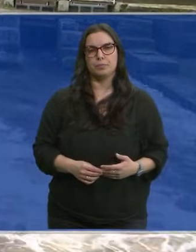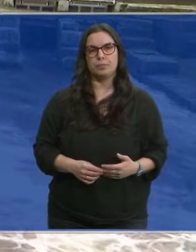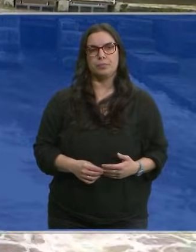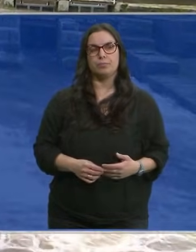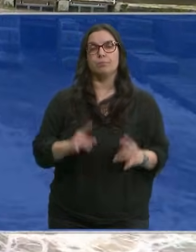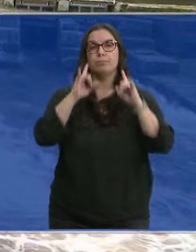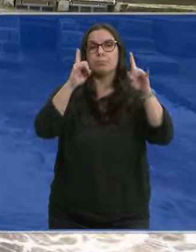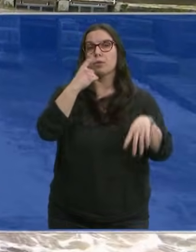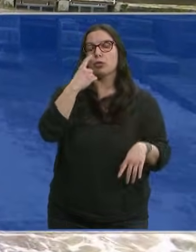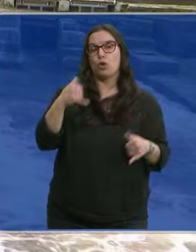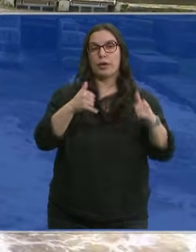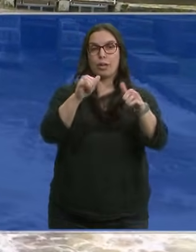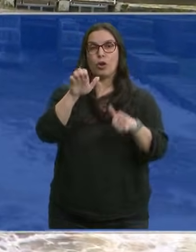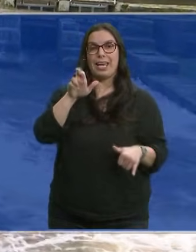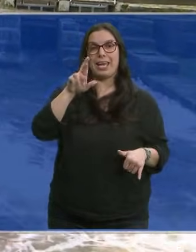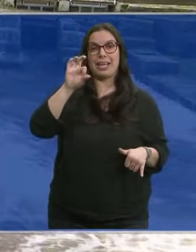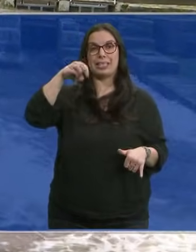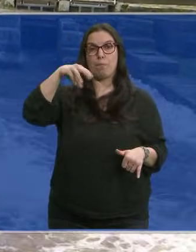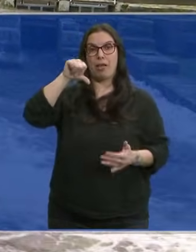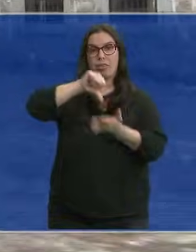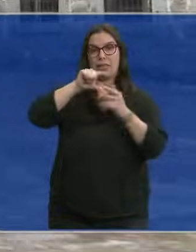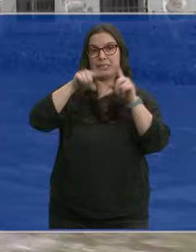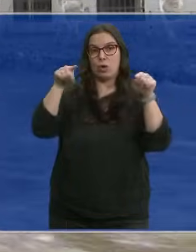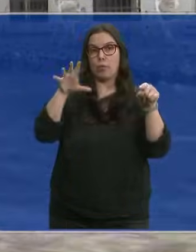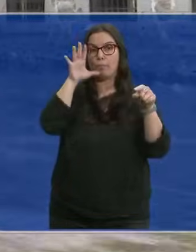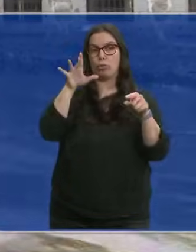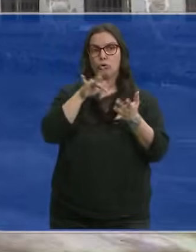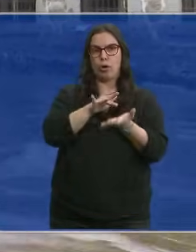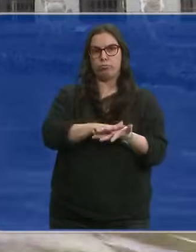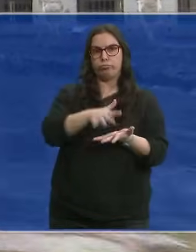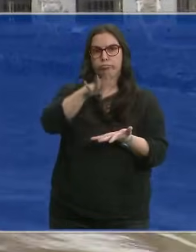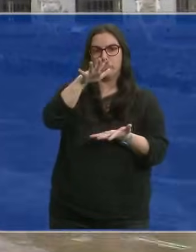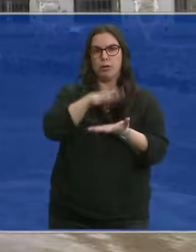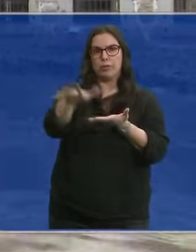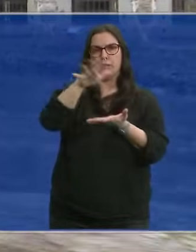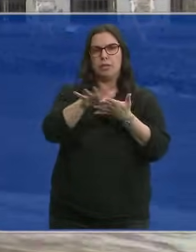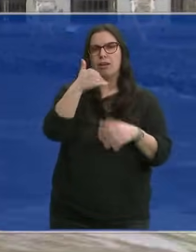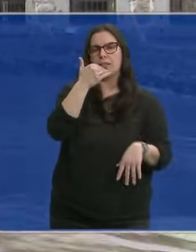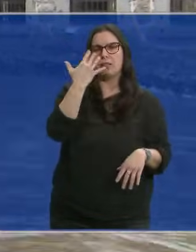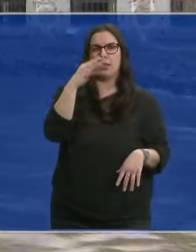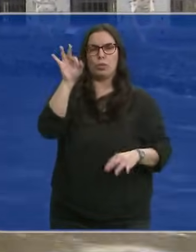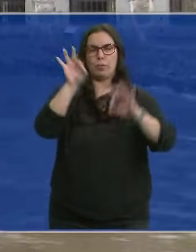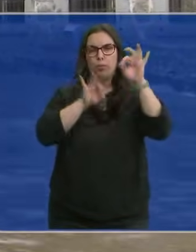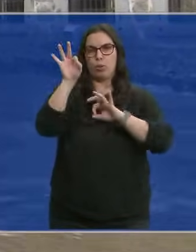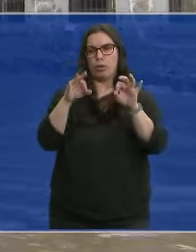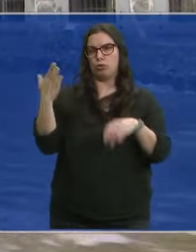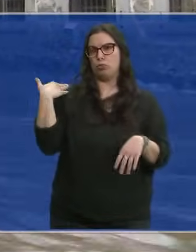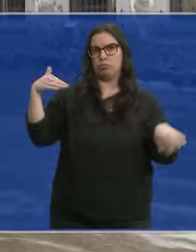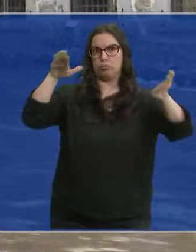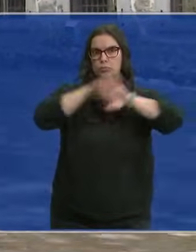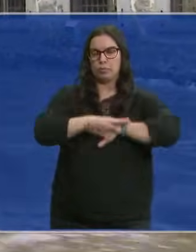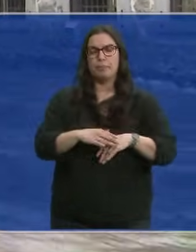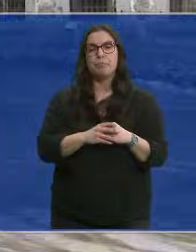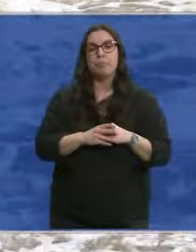Y alerta roja en el río Eresma a su paso por Segovia después de que el caudal se haya incrementado casi en un 50% durante la pasada